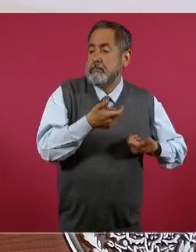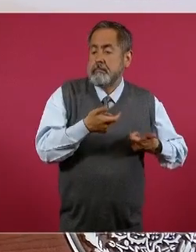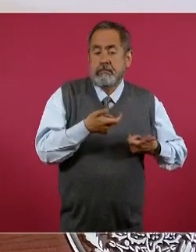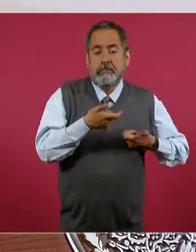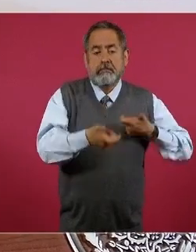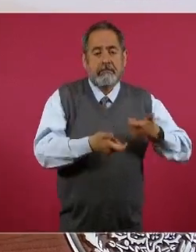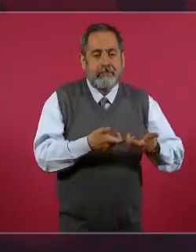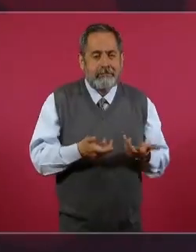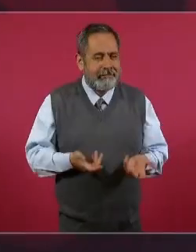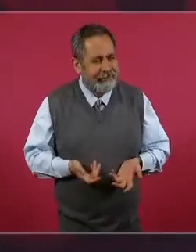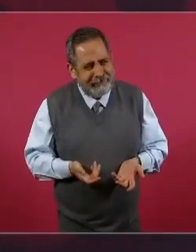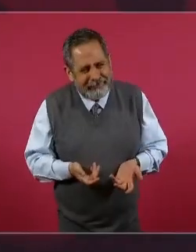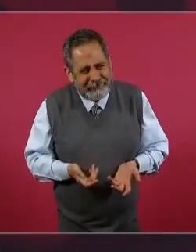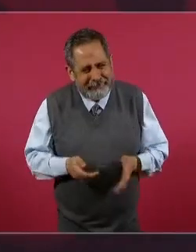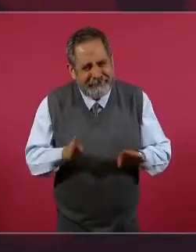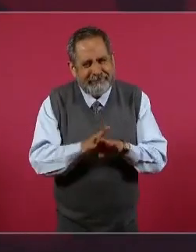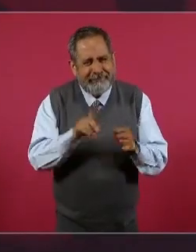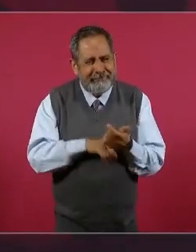otra Suburbana,